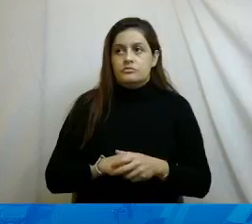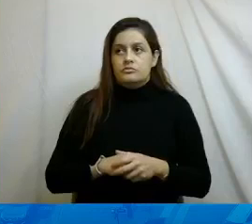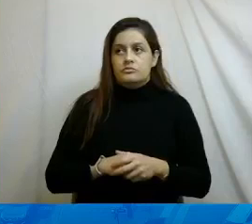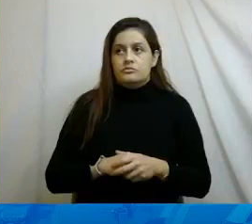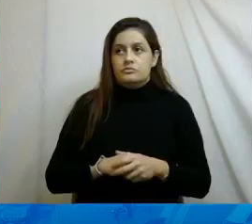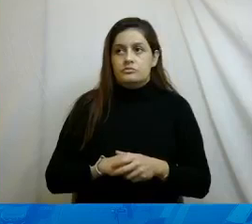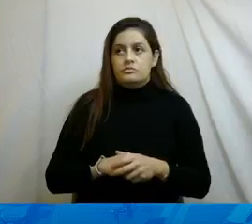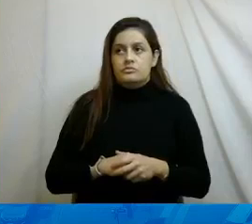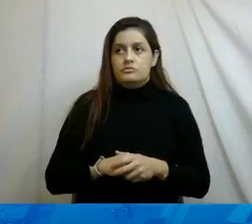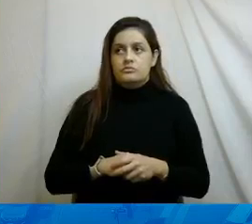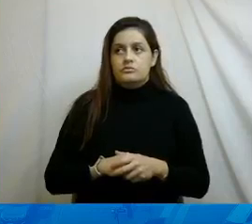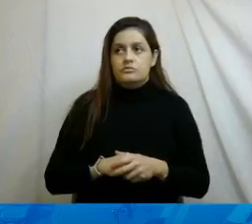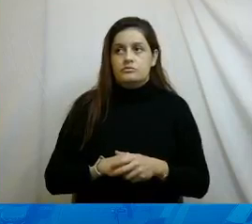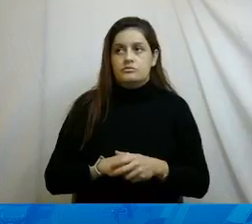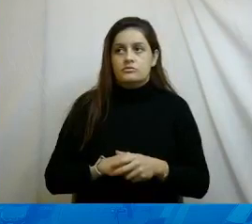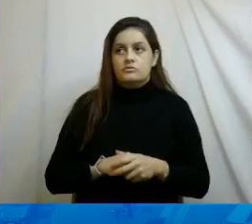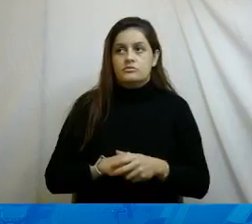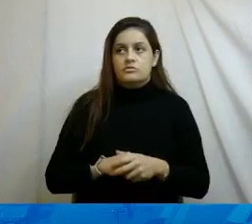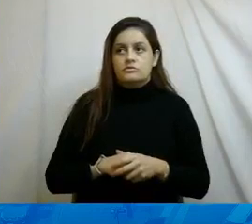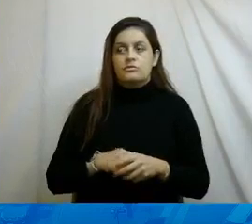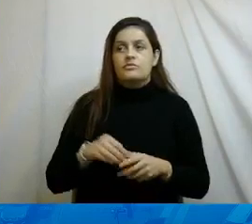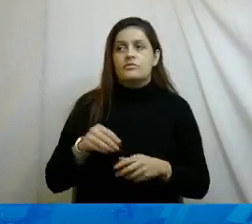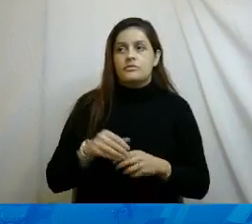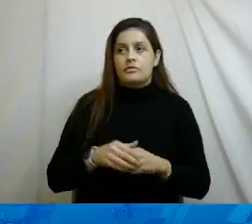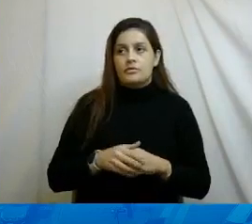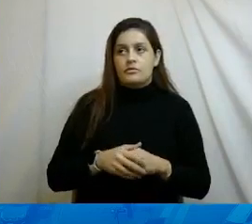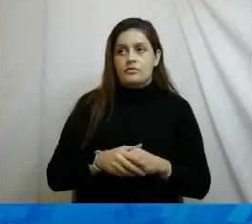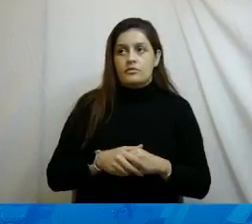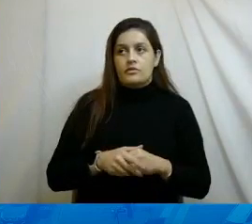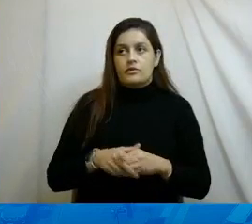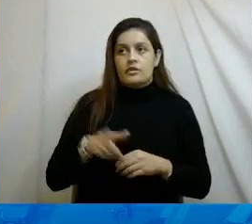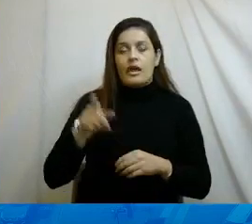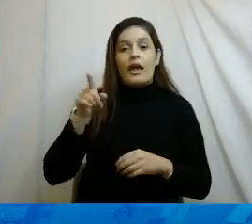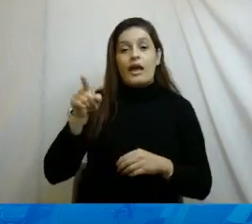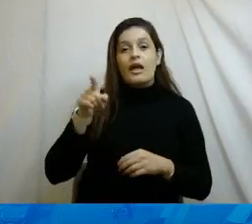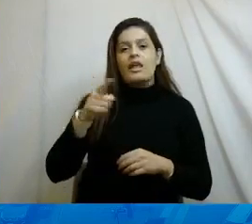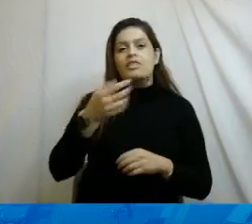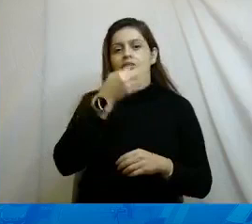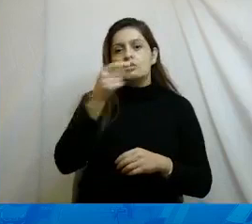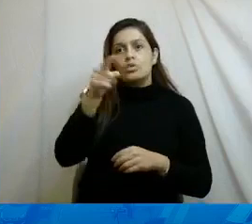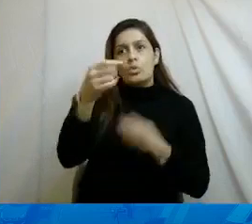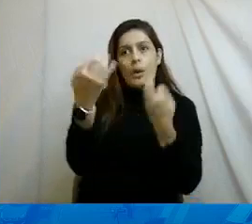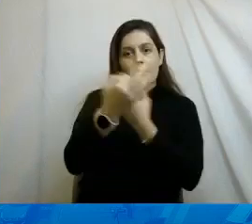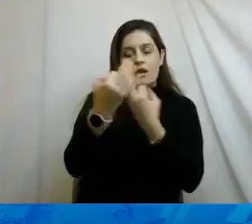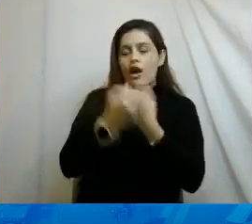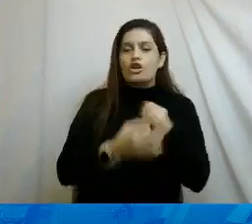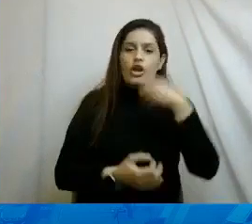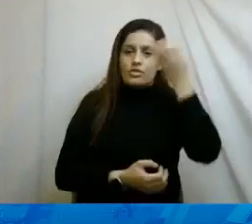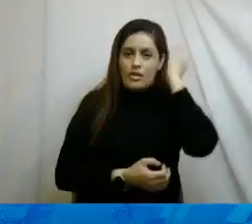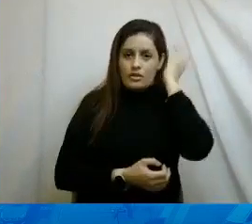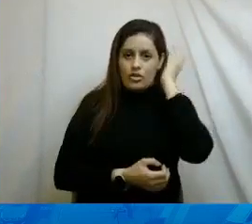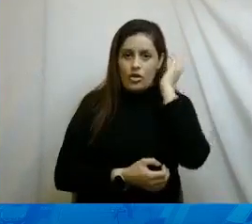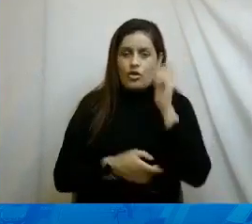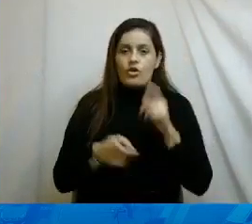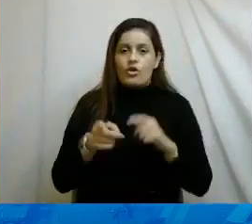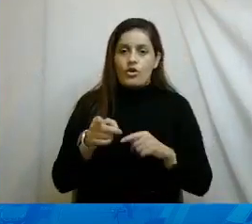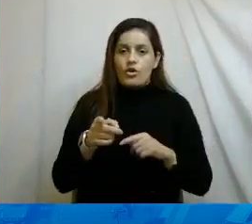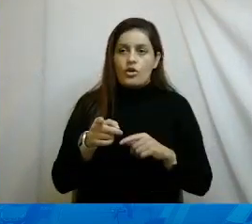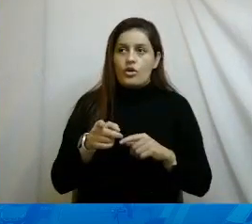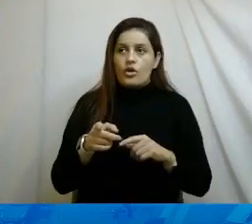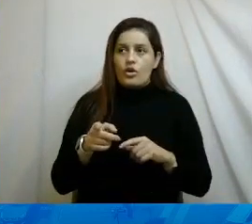Su explicación no la entiendo. La deuda flotante es deuda flotante. Usted salió haciendo un punto de prensa diciendo que estaba